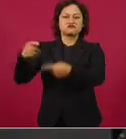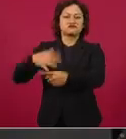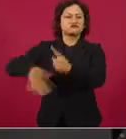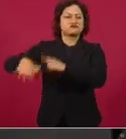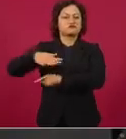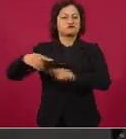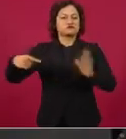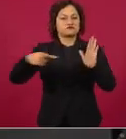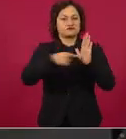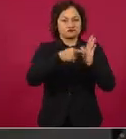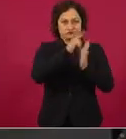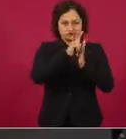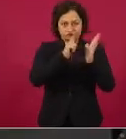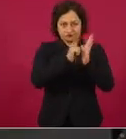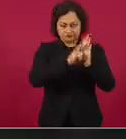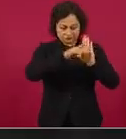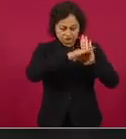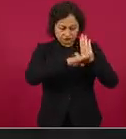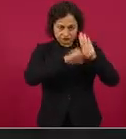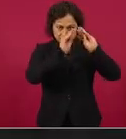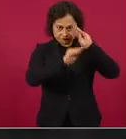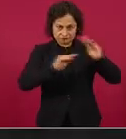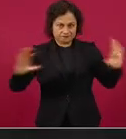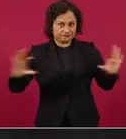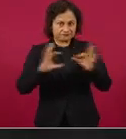Albores comentó que